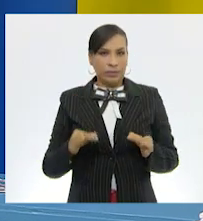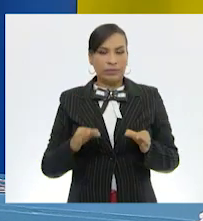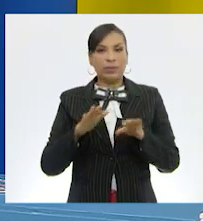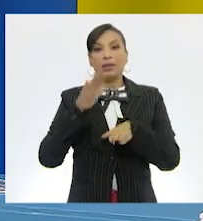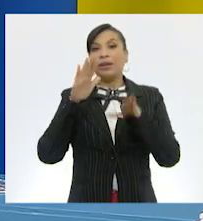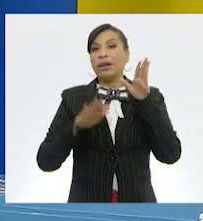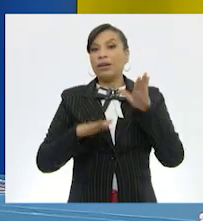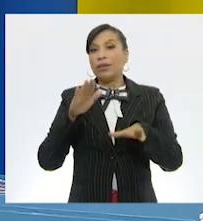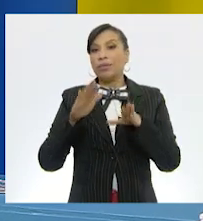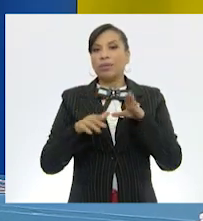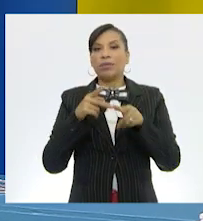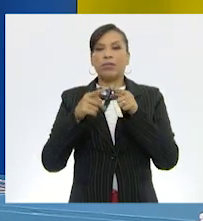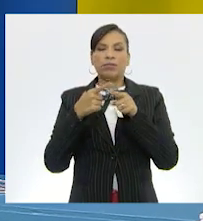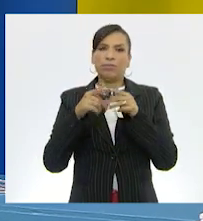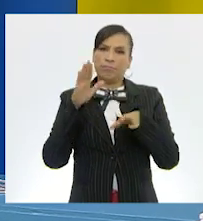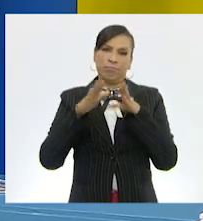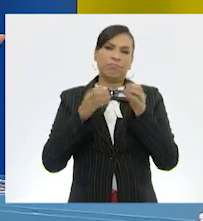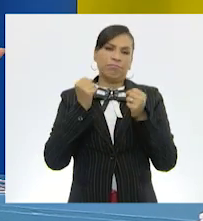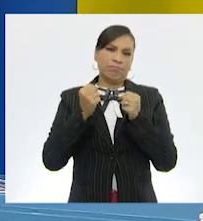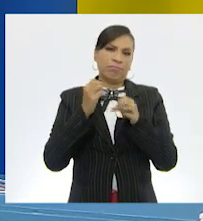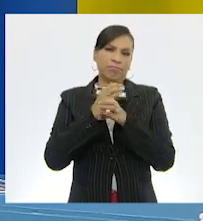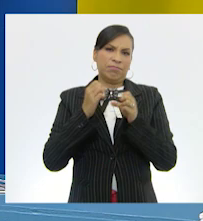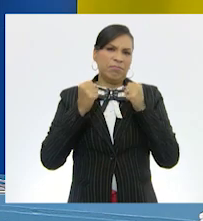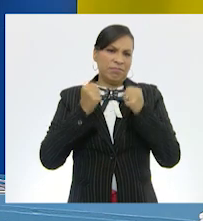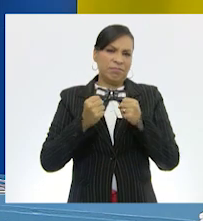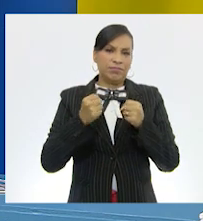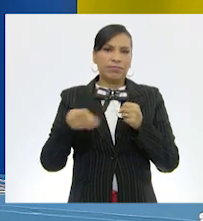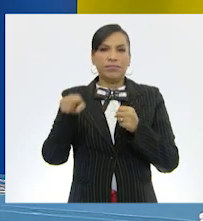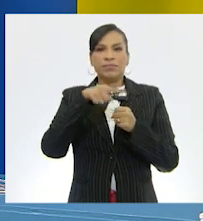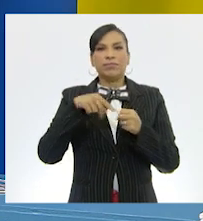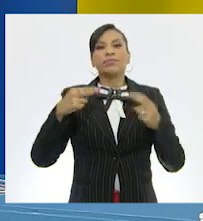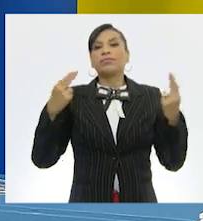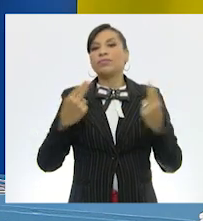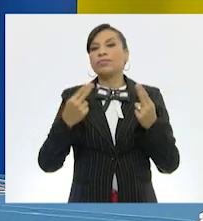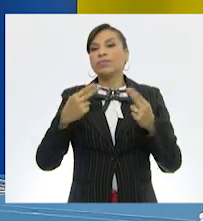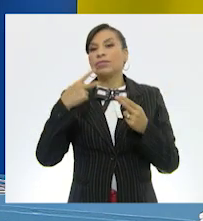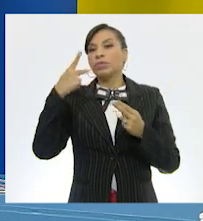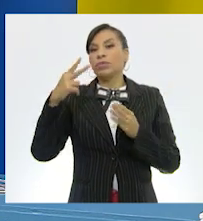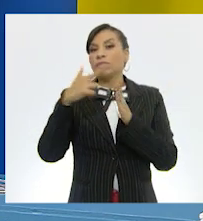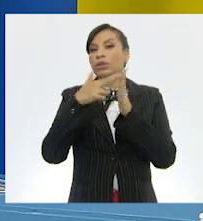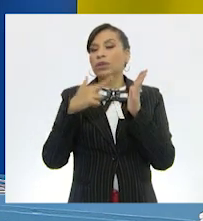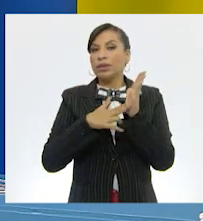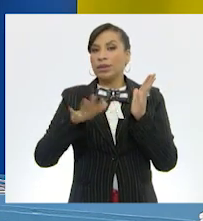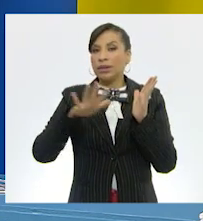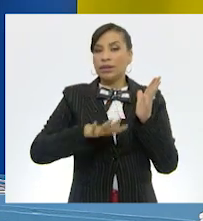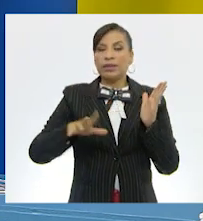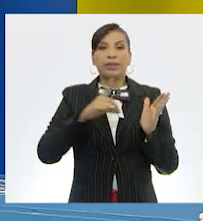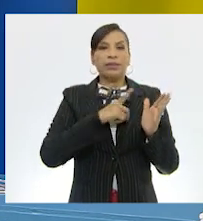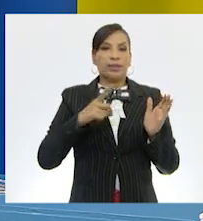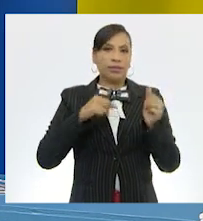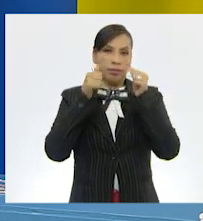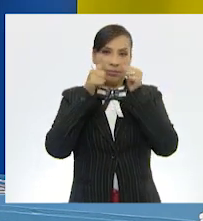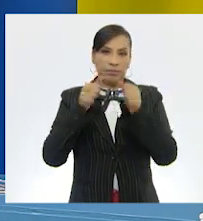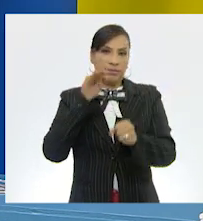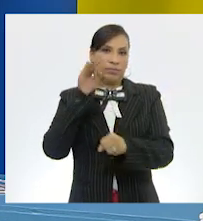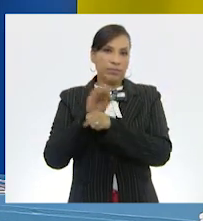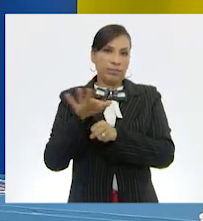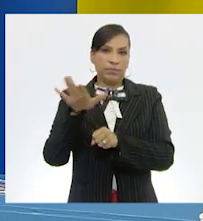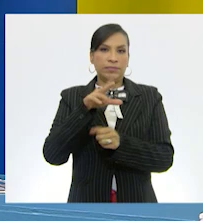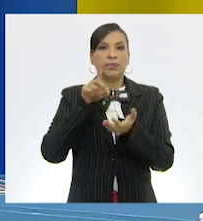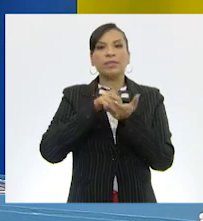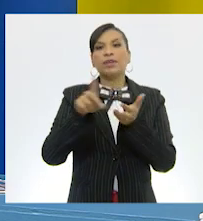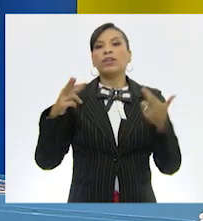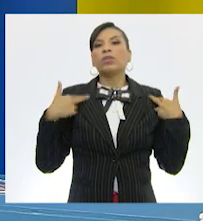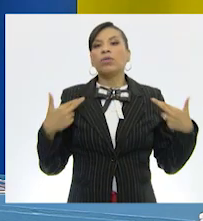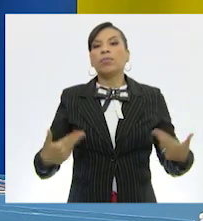en ocasiones con medidas severas, por lo que es necesario como parte de sus políticas que consideren la protección de los